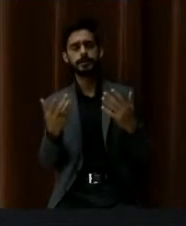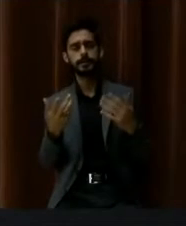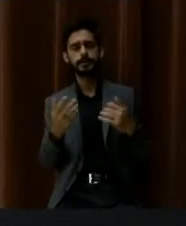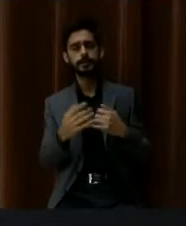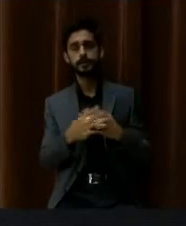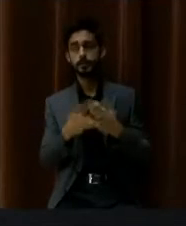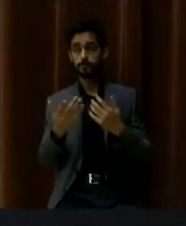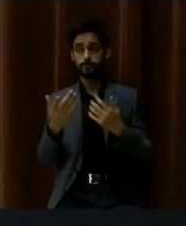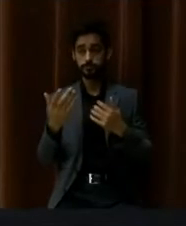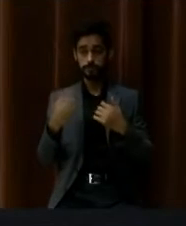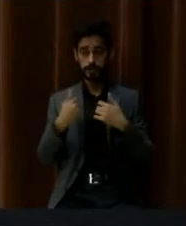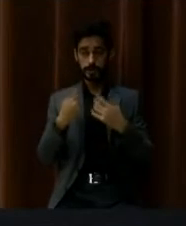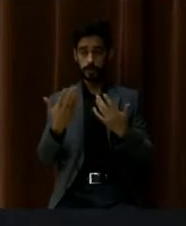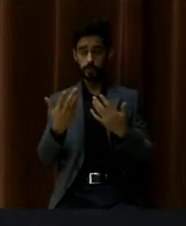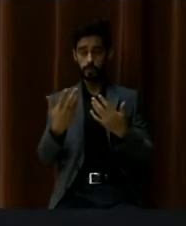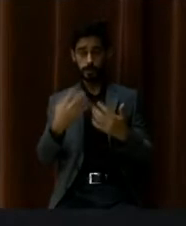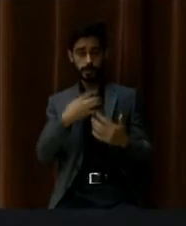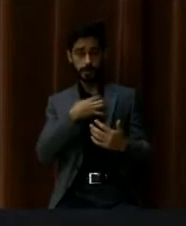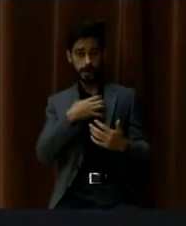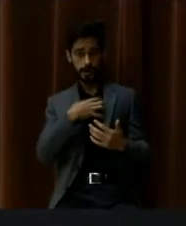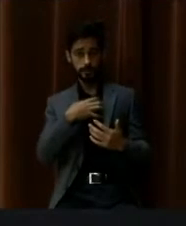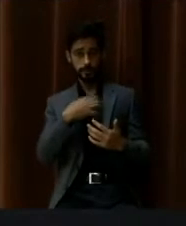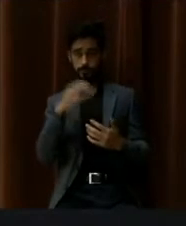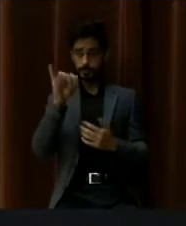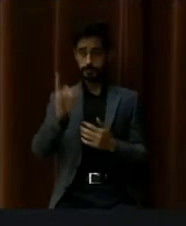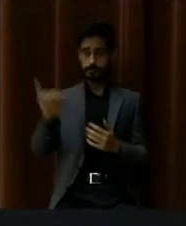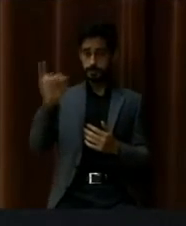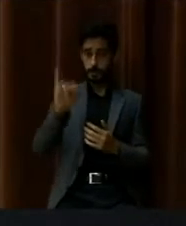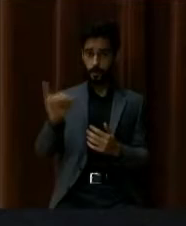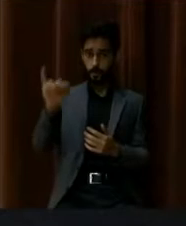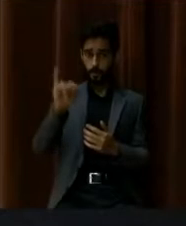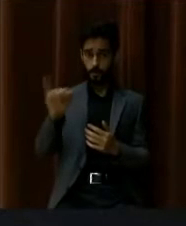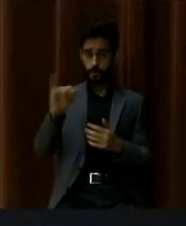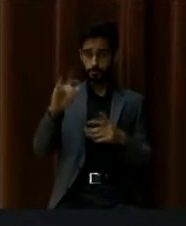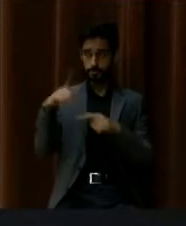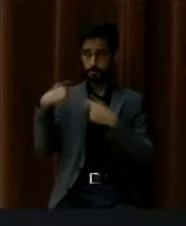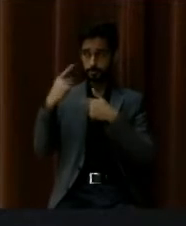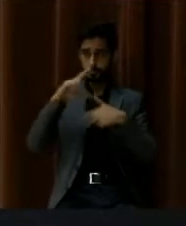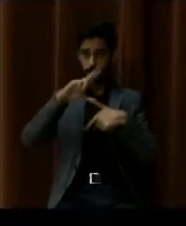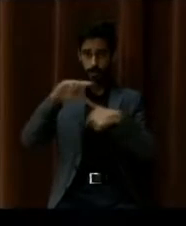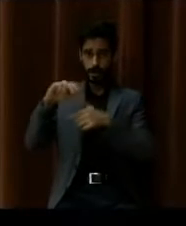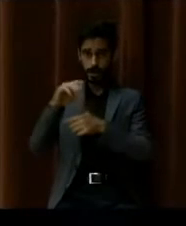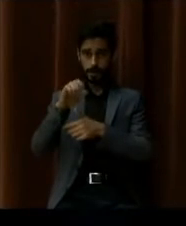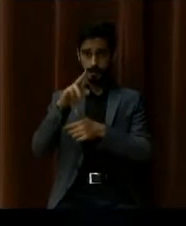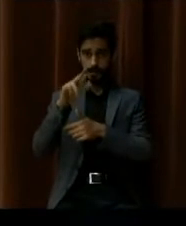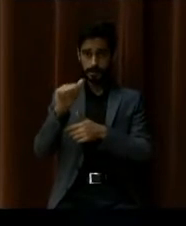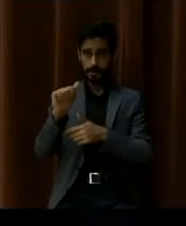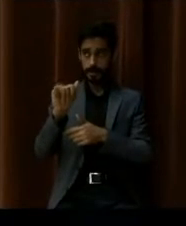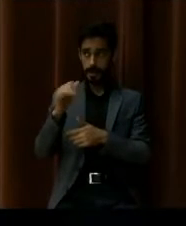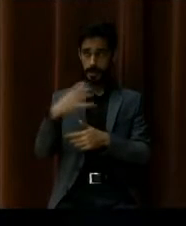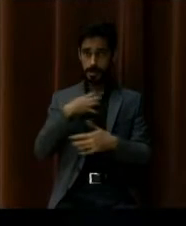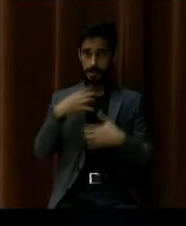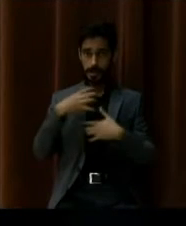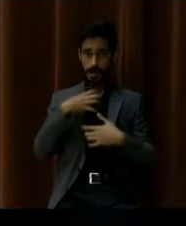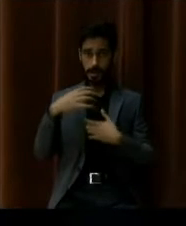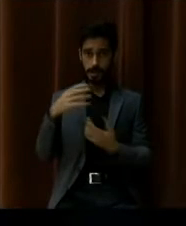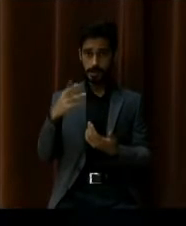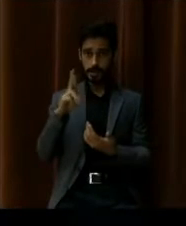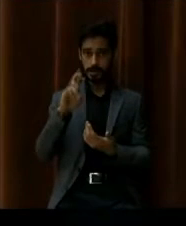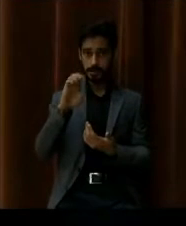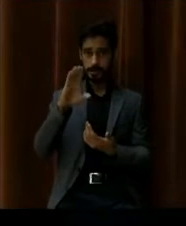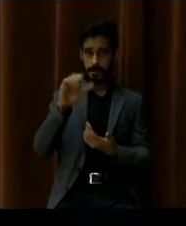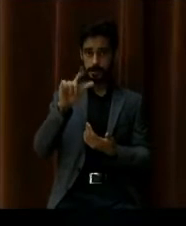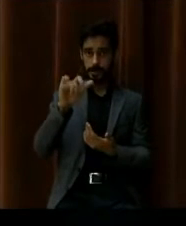reclamación contra la compañía de seguros del huracán maría todas las reclamaciones de